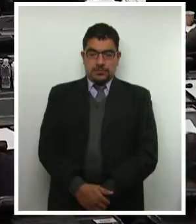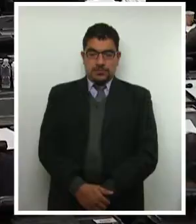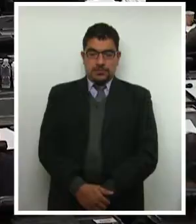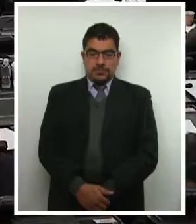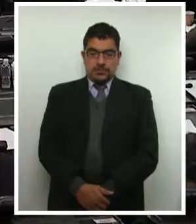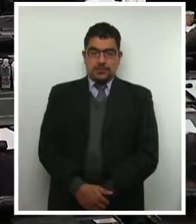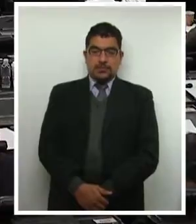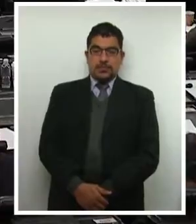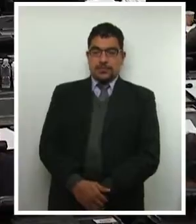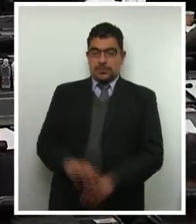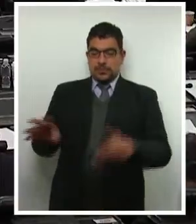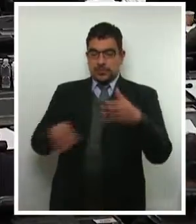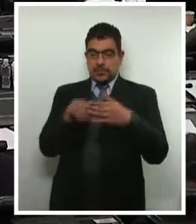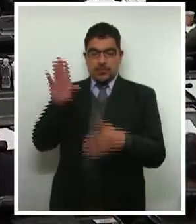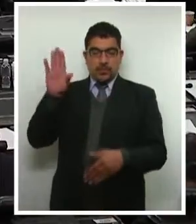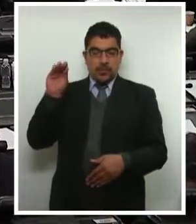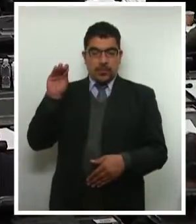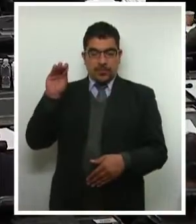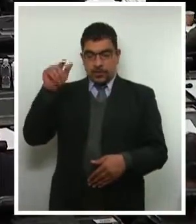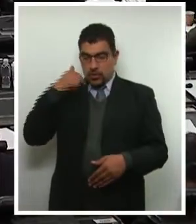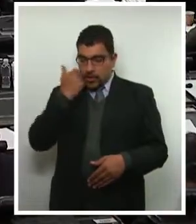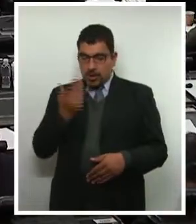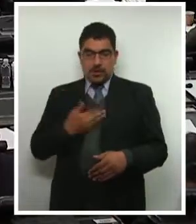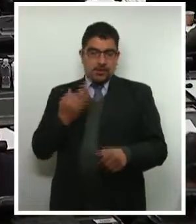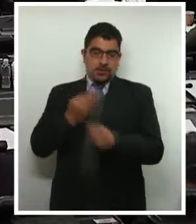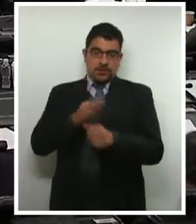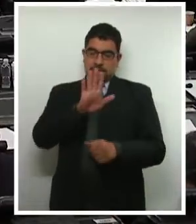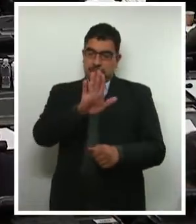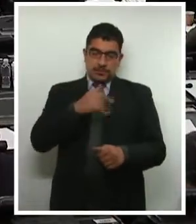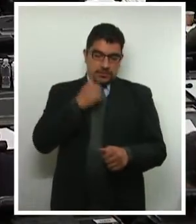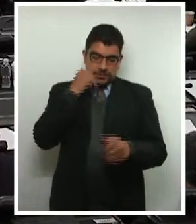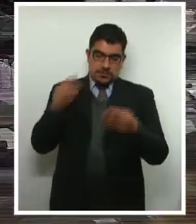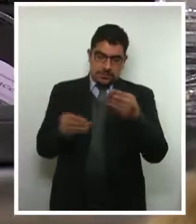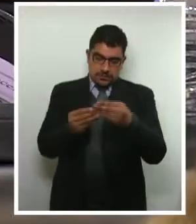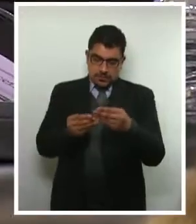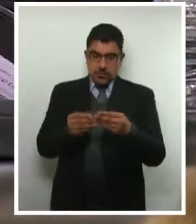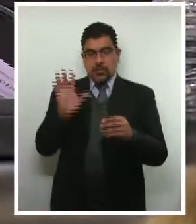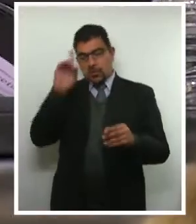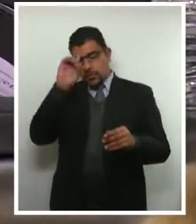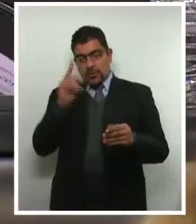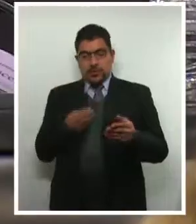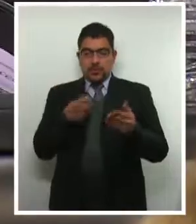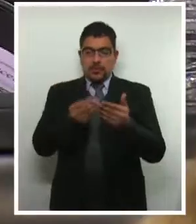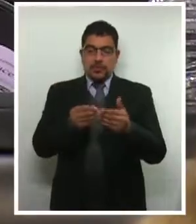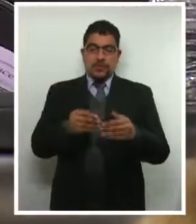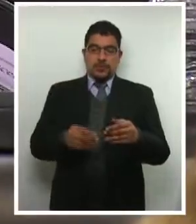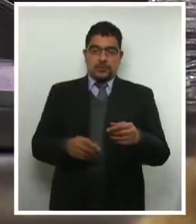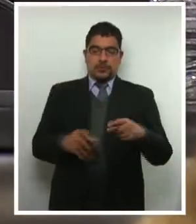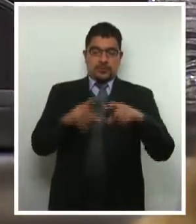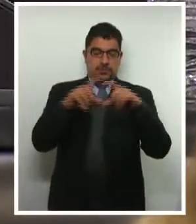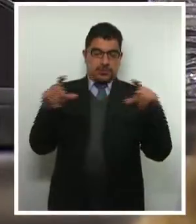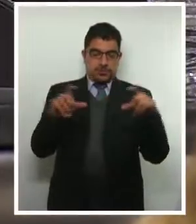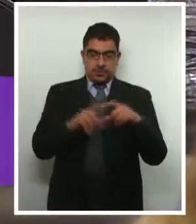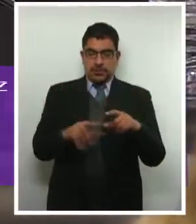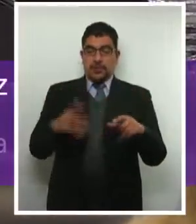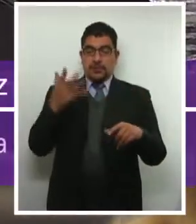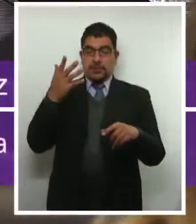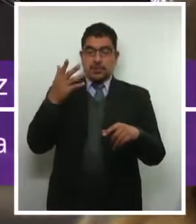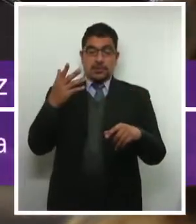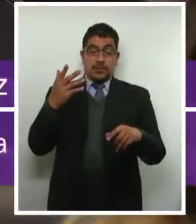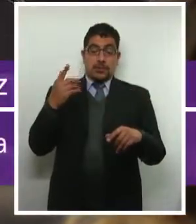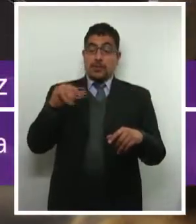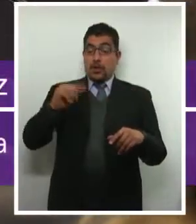La 90. Yo quisiera hacer un comentario o una reserva en torno al segundo párrafo del